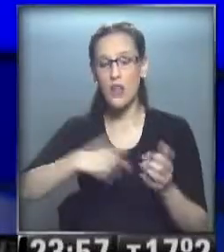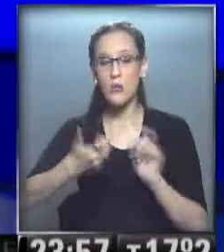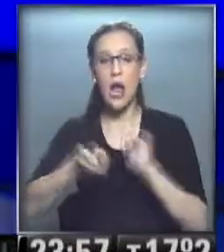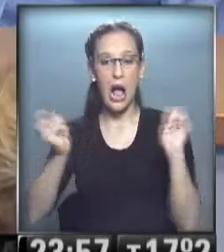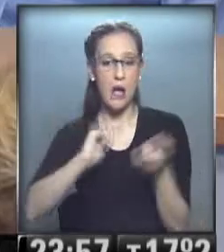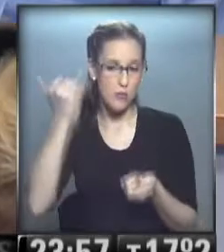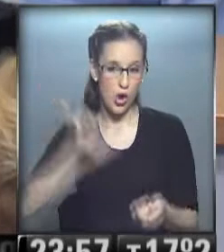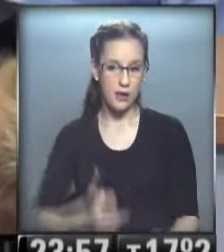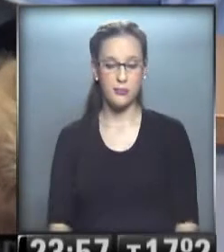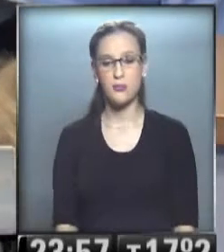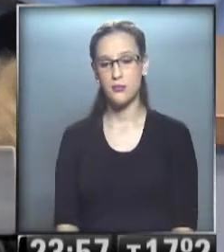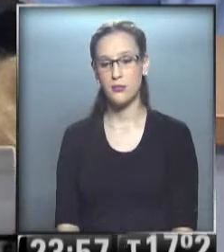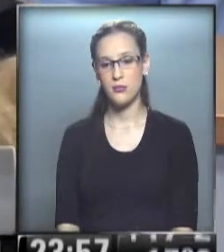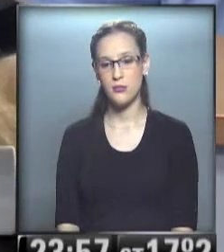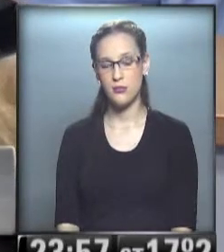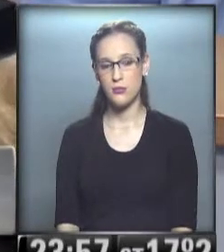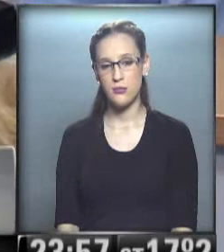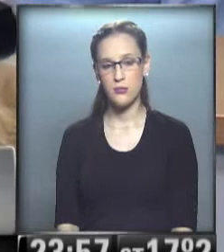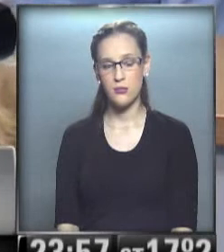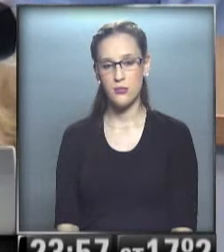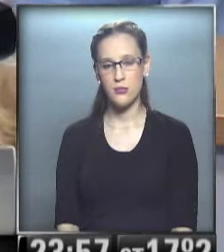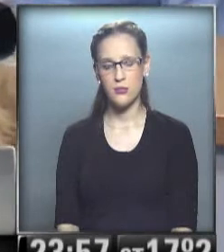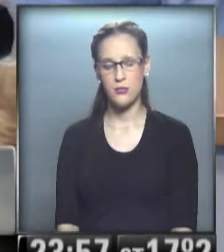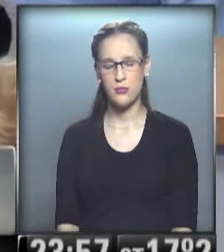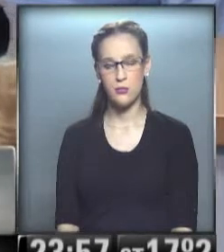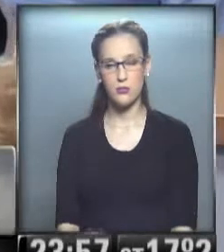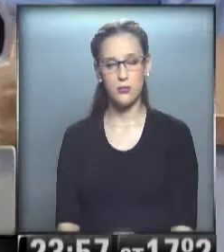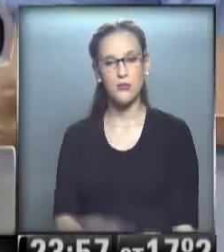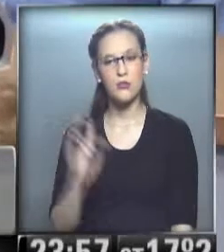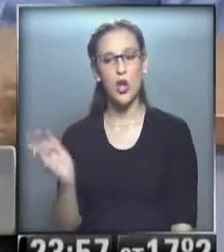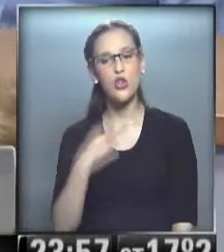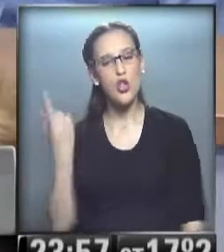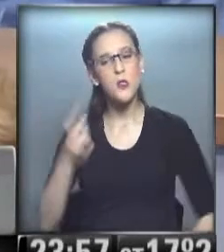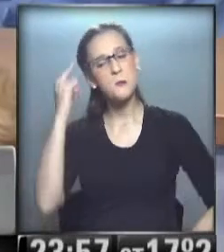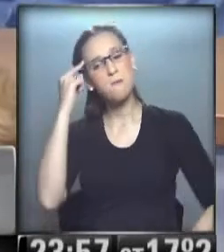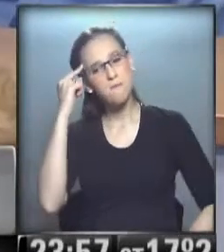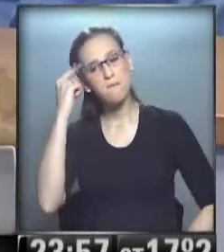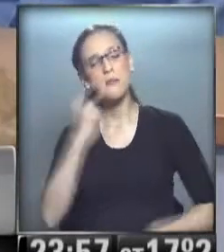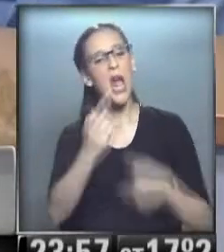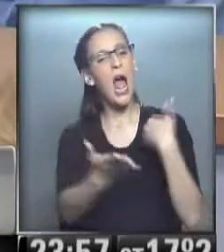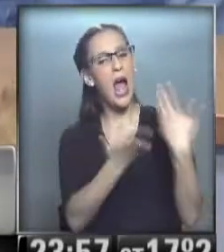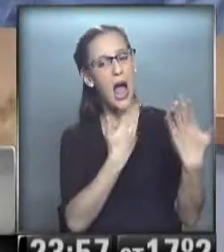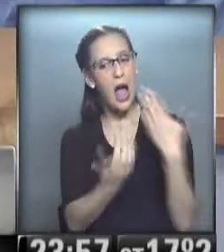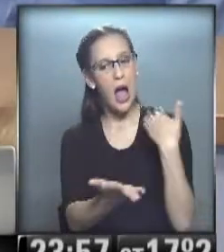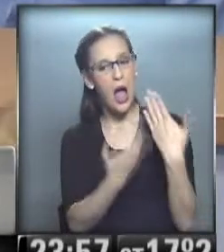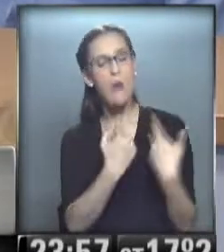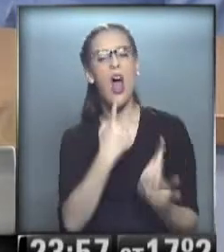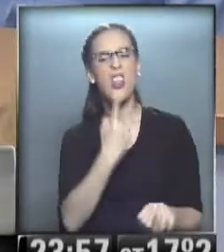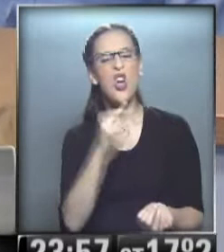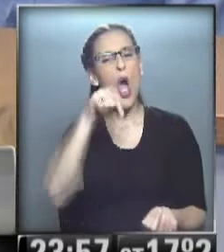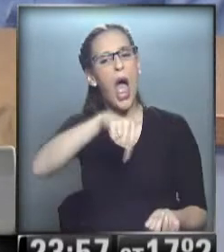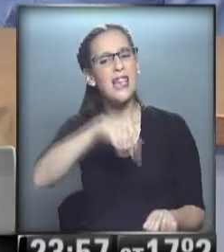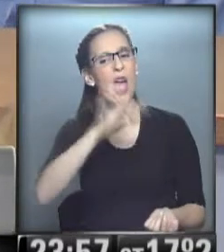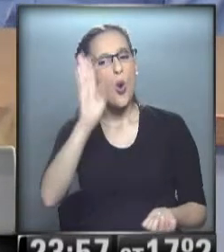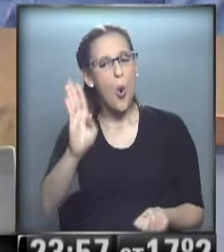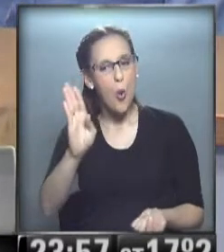deseen. Que nosotros estuvimos charlando con él y le dije que este es un club donde